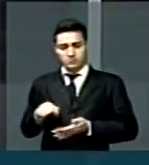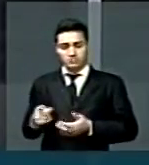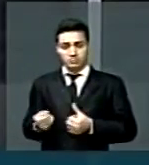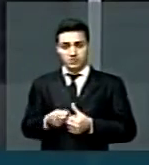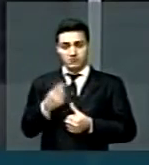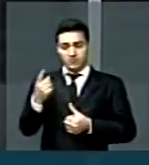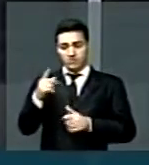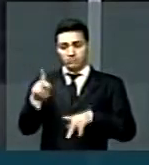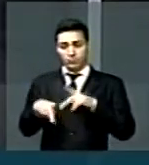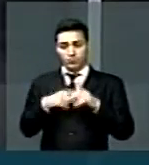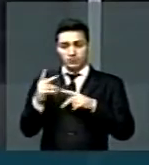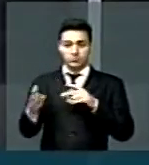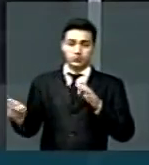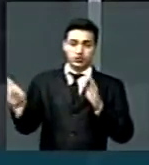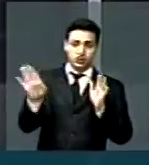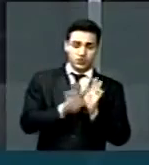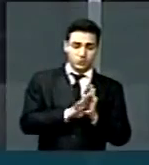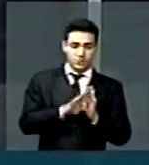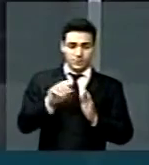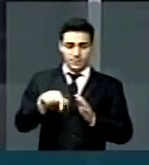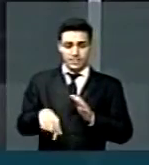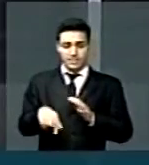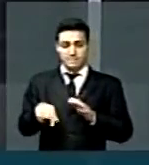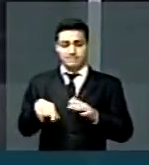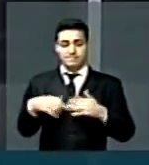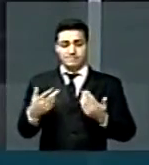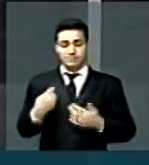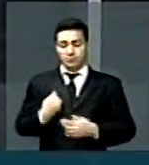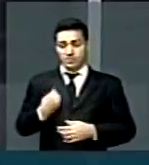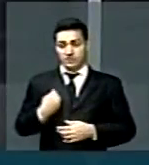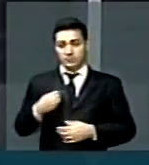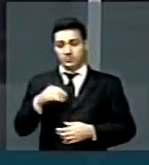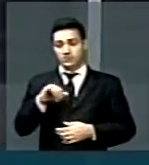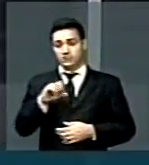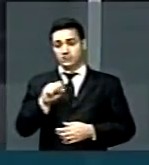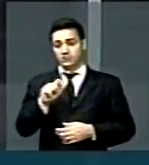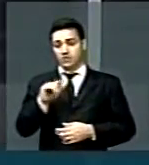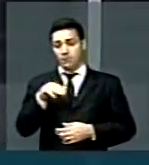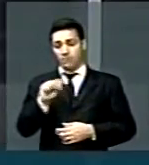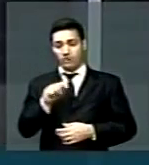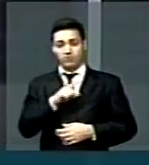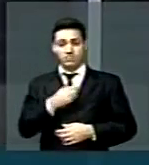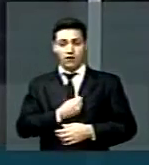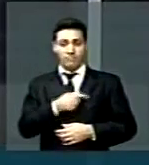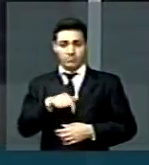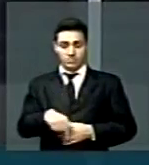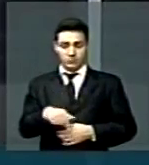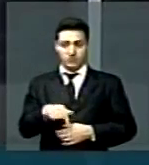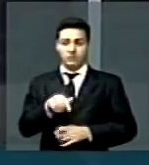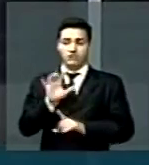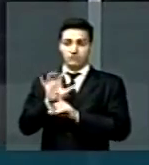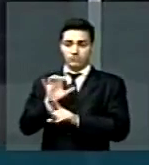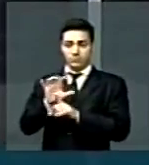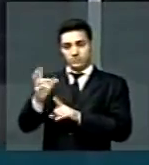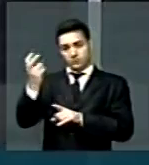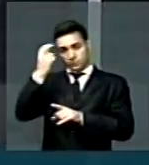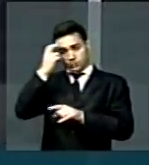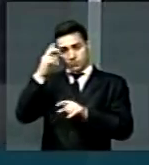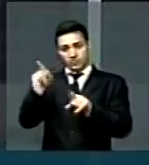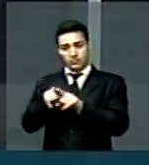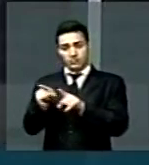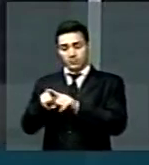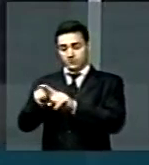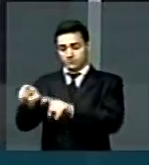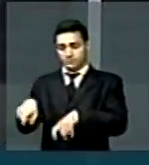pobladores que chegaram e que a presença islâmica estava bem presente, tanto na cultura como na arquitetura